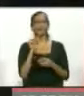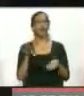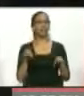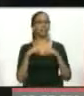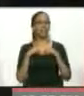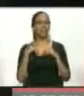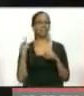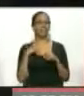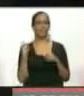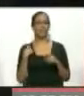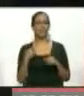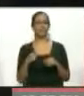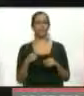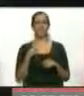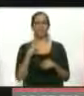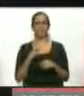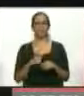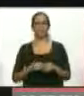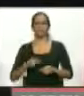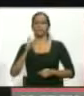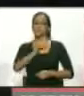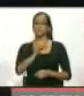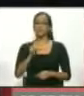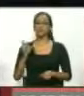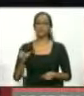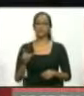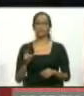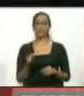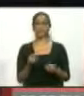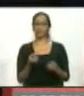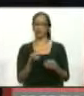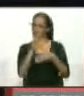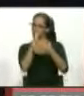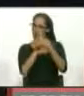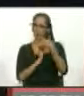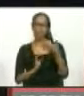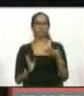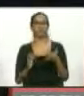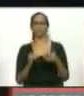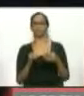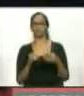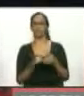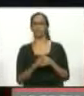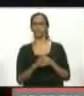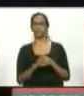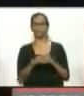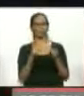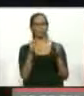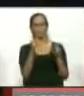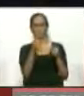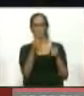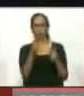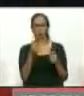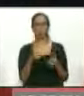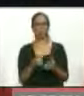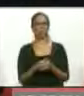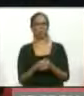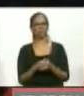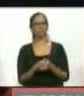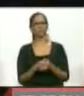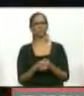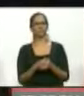primera mano que decir que que la gente ya es super noble que estos casos son significativo